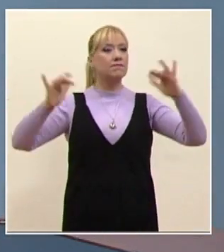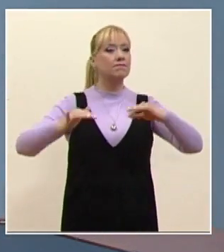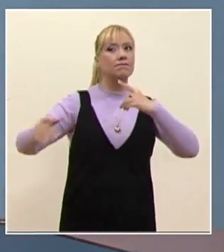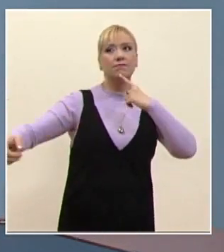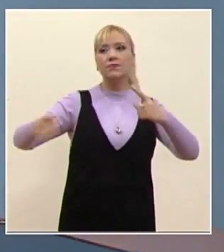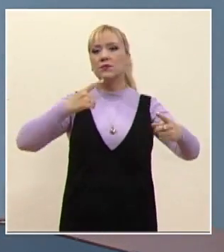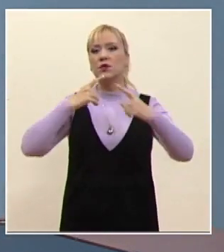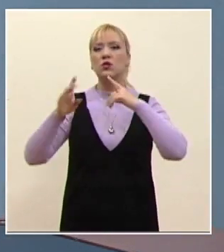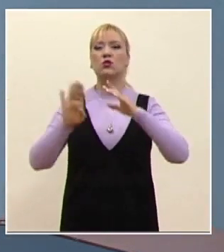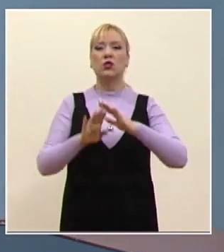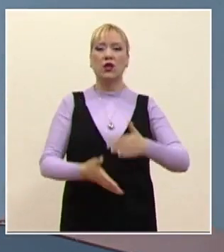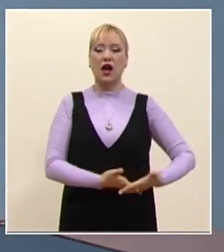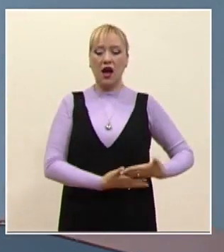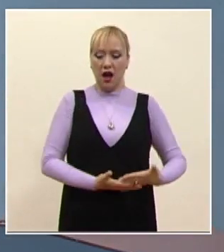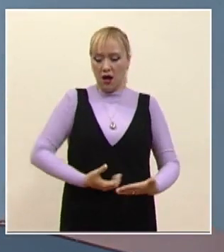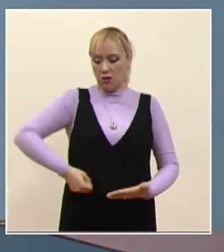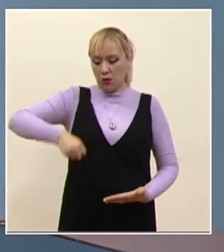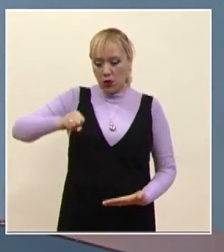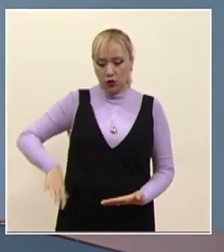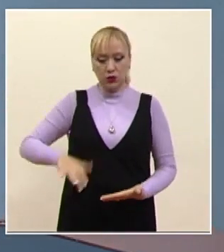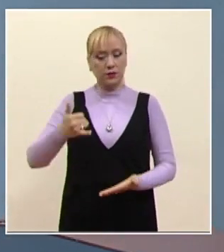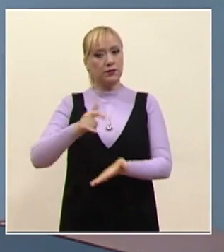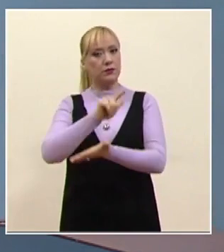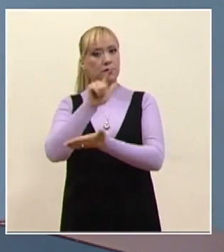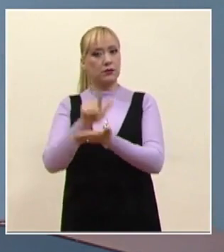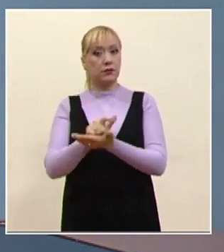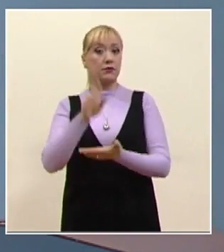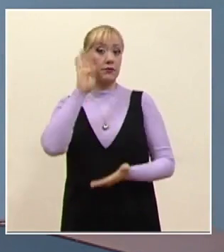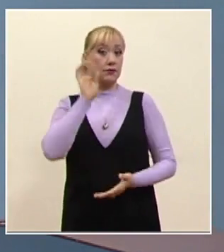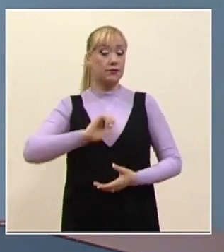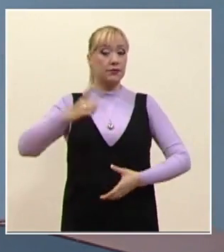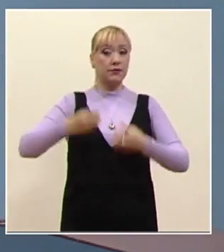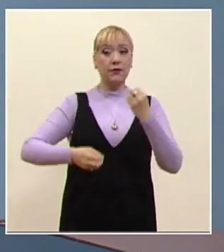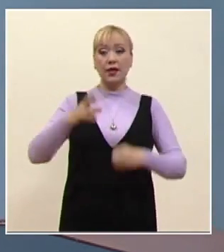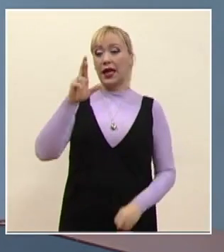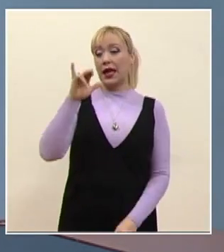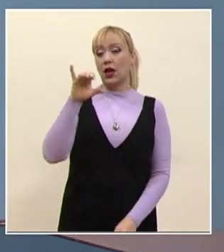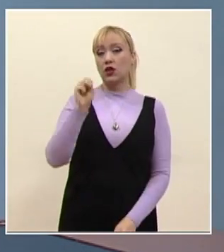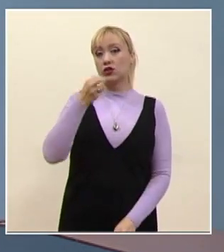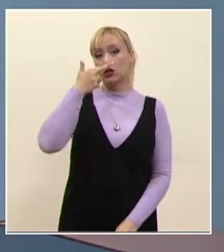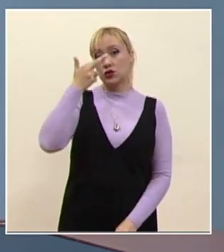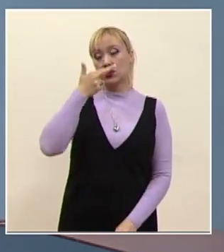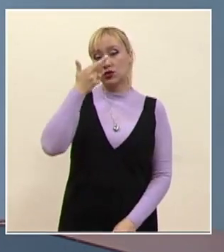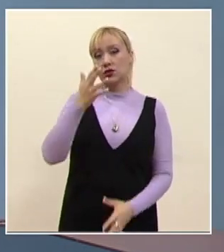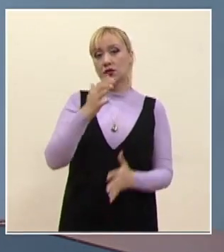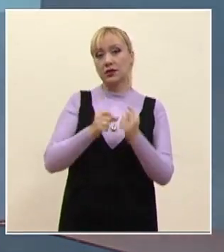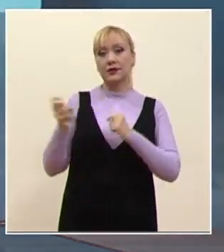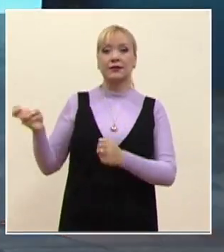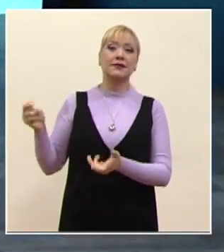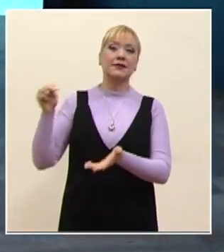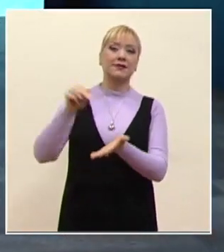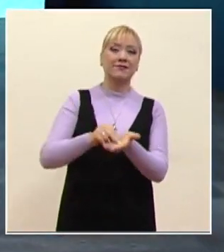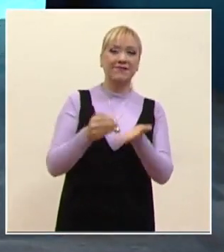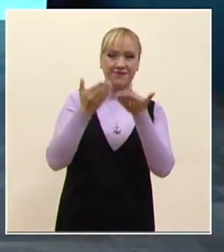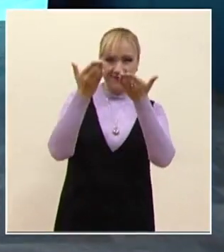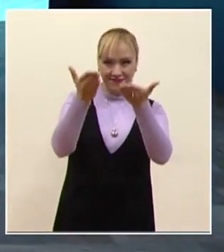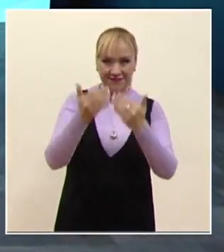Aborto y Justicia, en el que participó la ministra Ana Margarita Ríos Farjat. Adelante, Juan Carlos, te